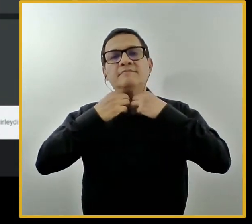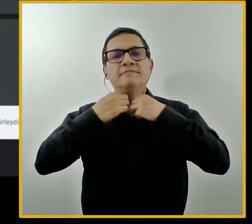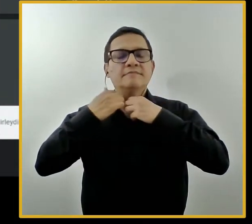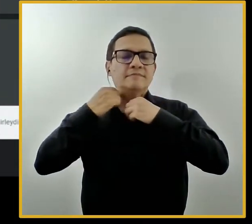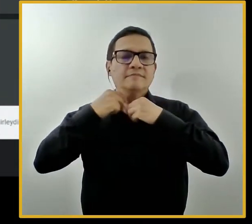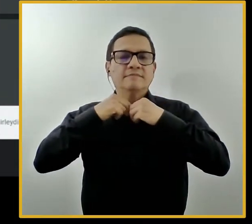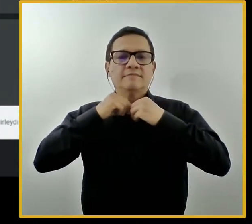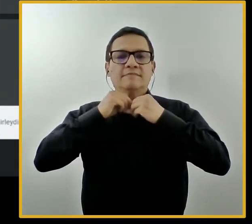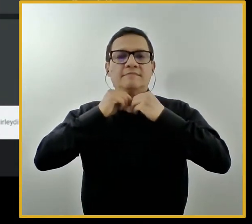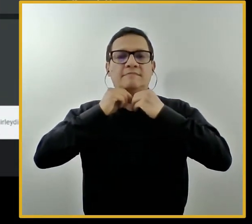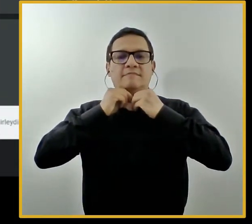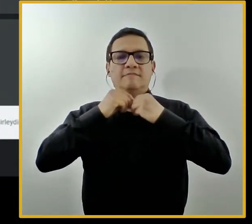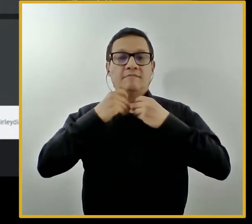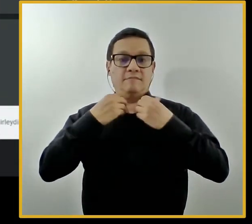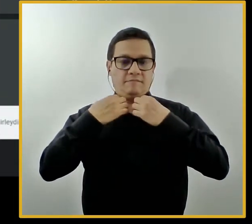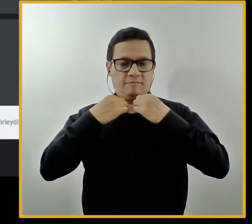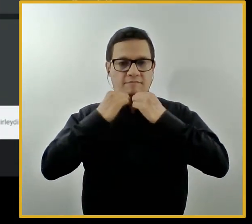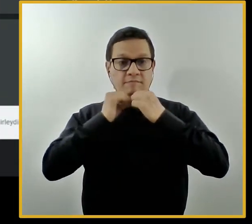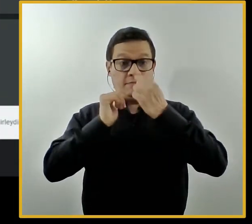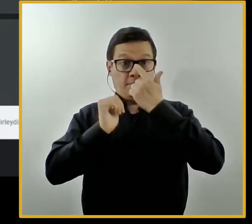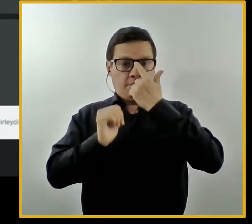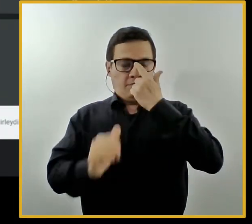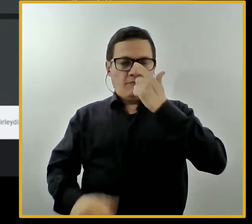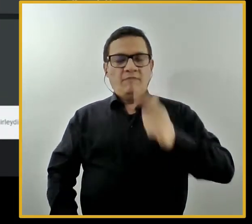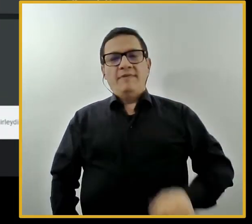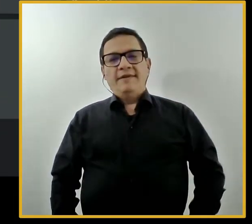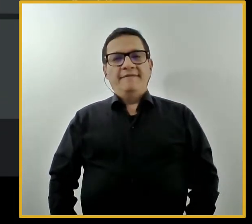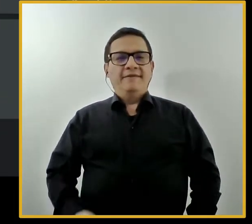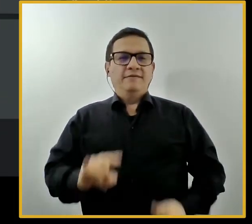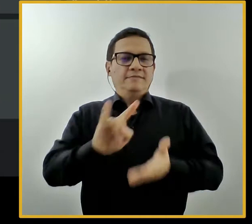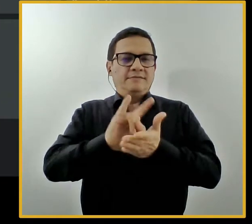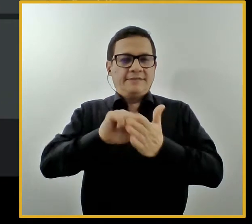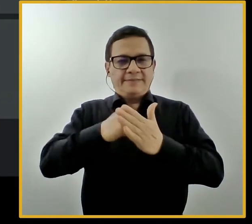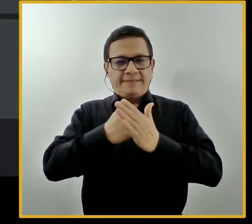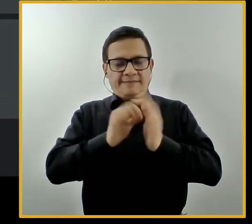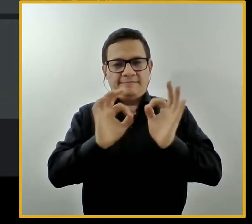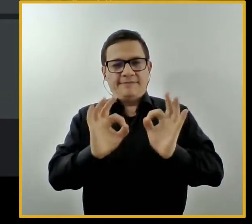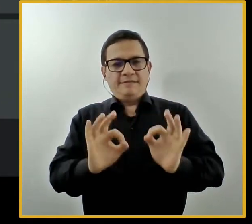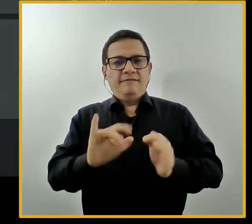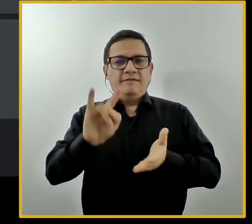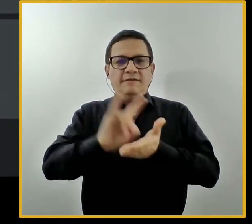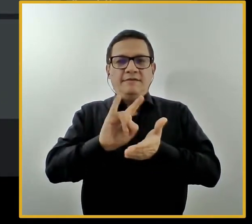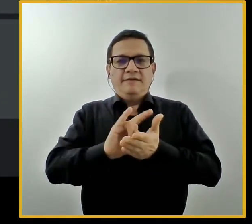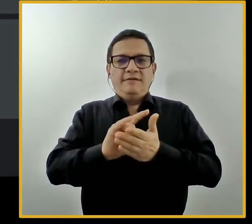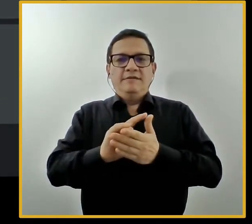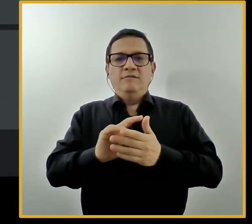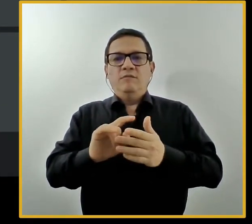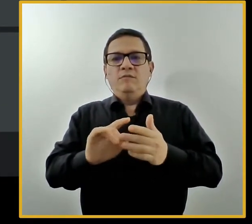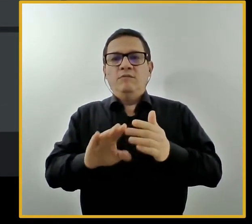Había dado grabación cuando pedí y no seguro porque la sala está.